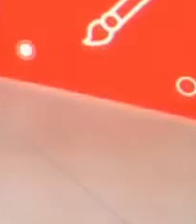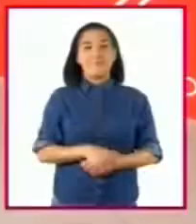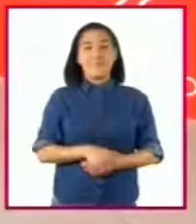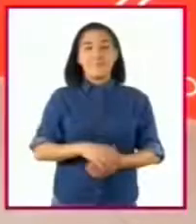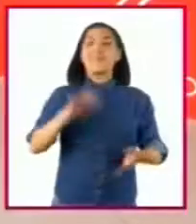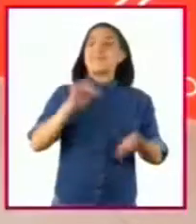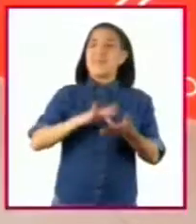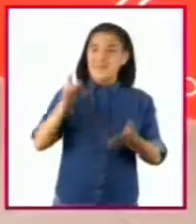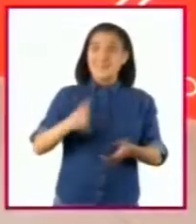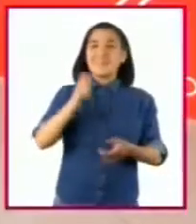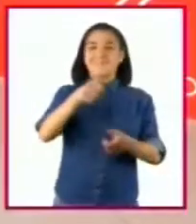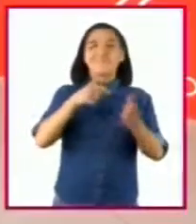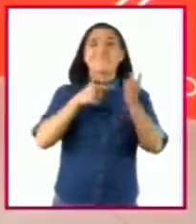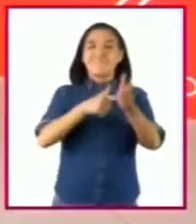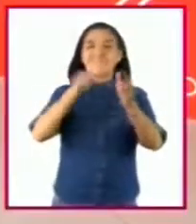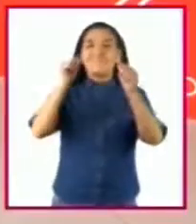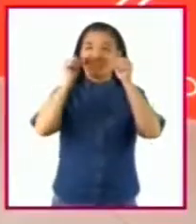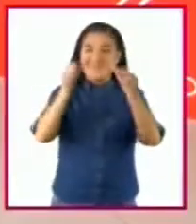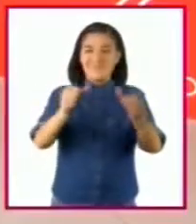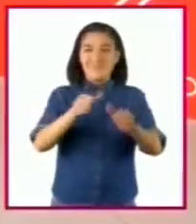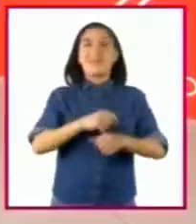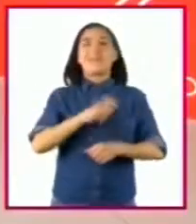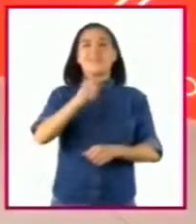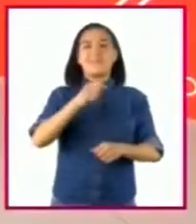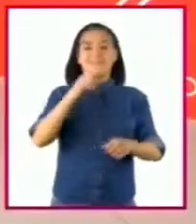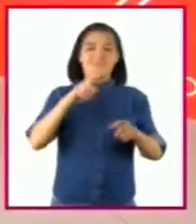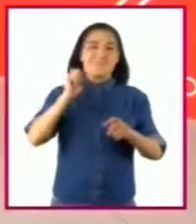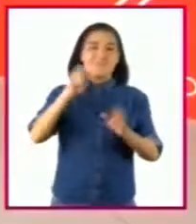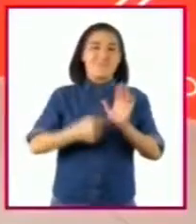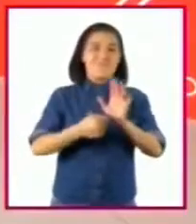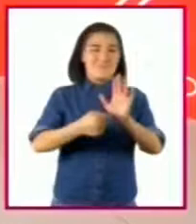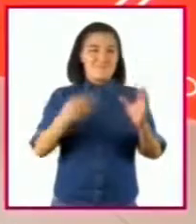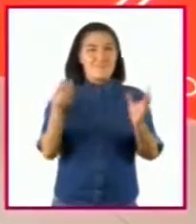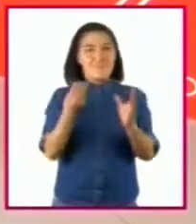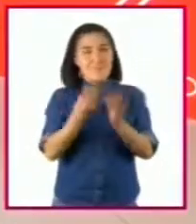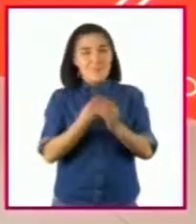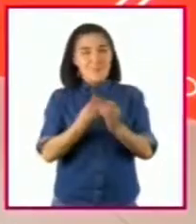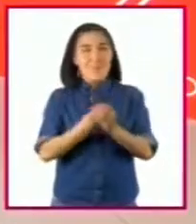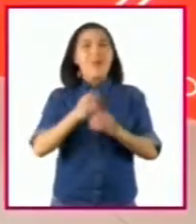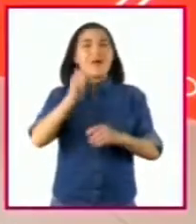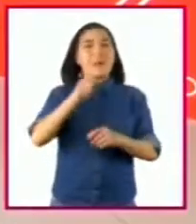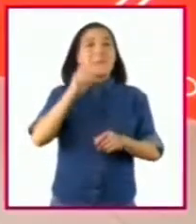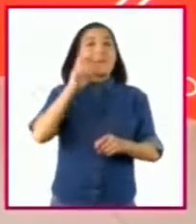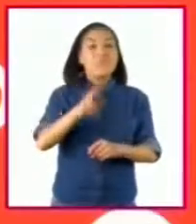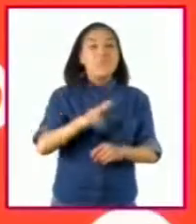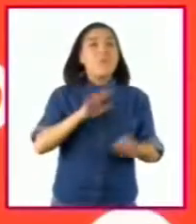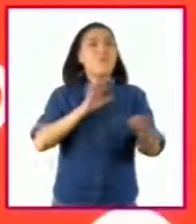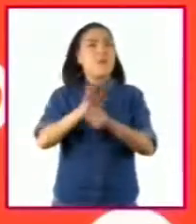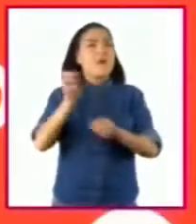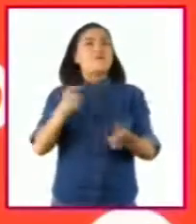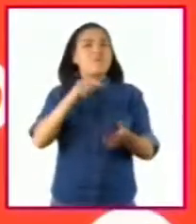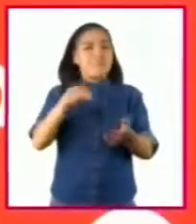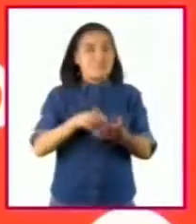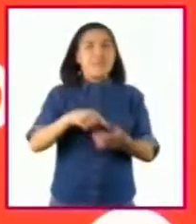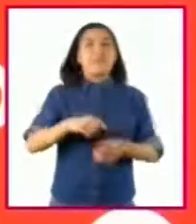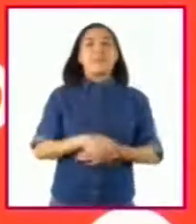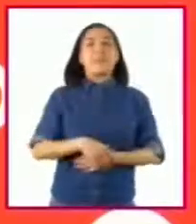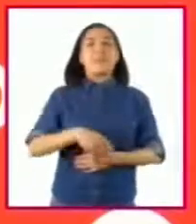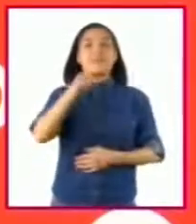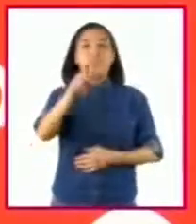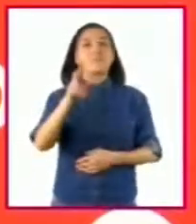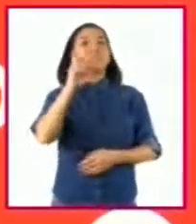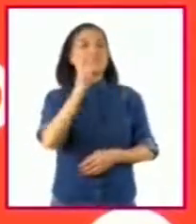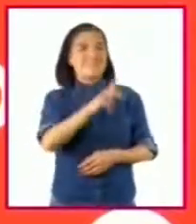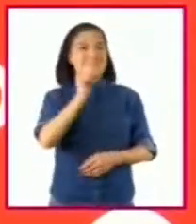Gracias por continuar atentas y atentos a nuestra transmisión. ¿Qué elementos observaron? Como pudieron